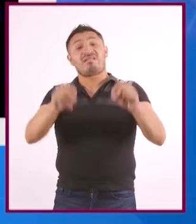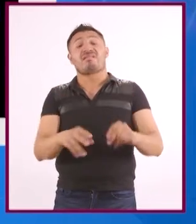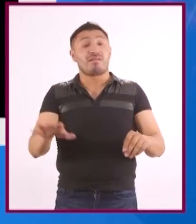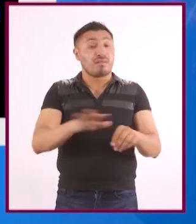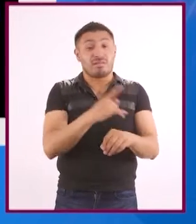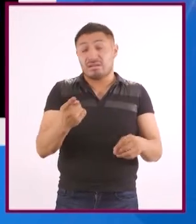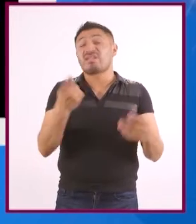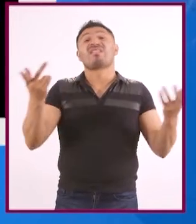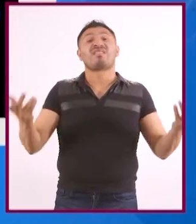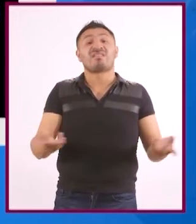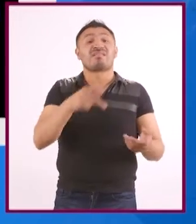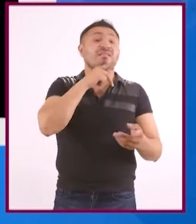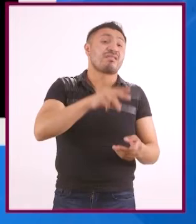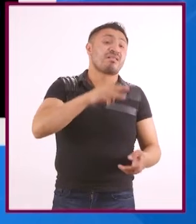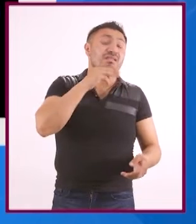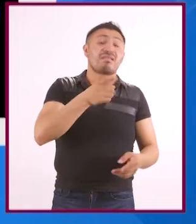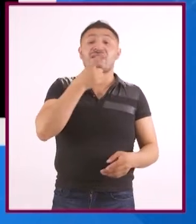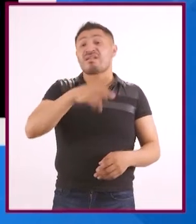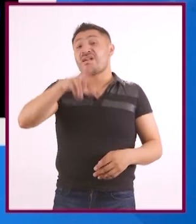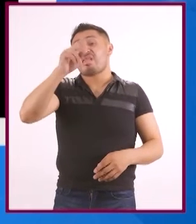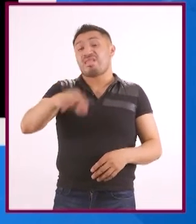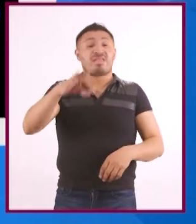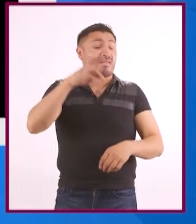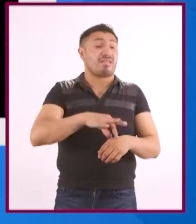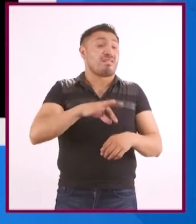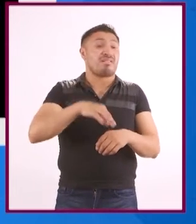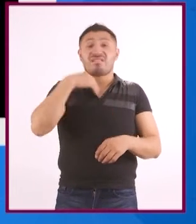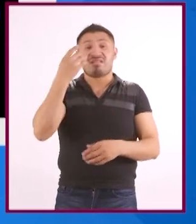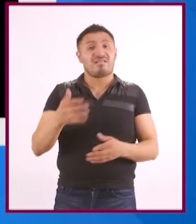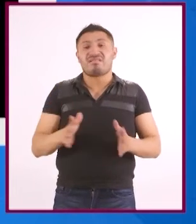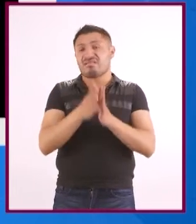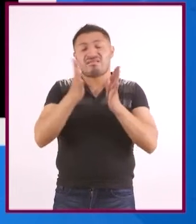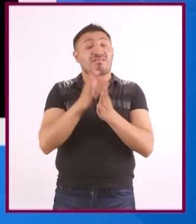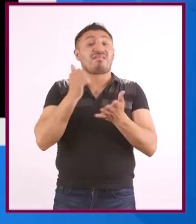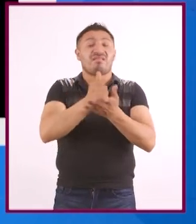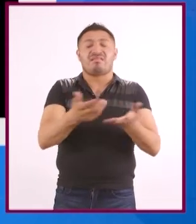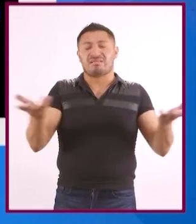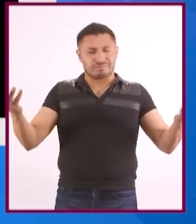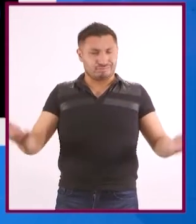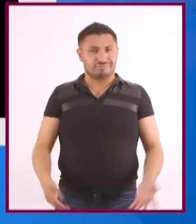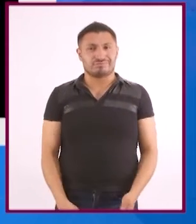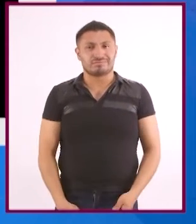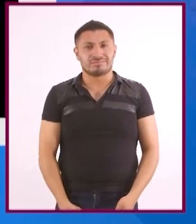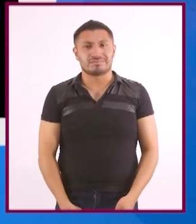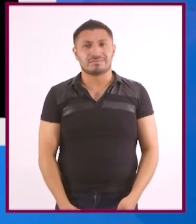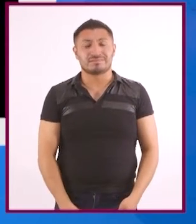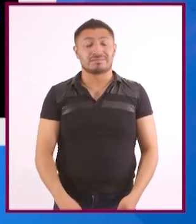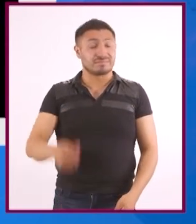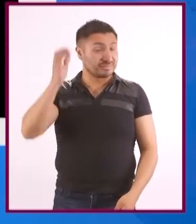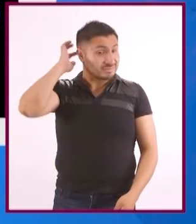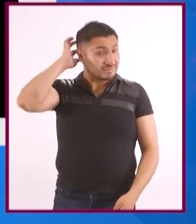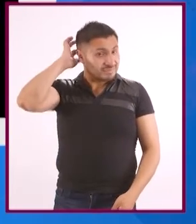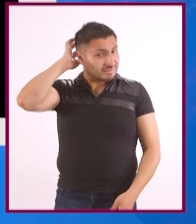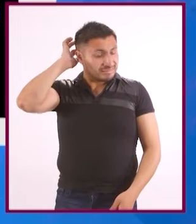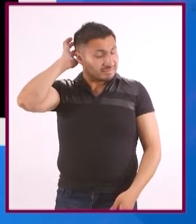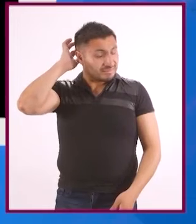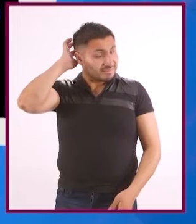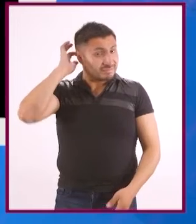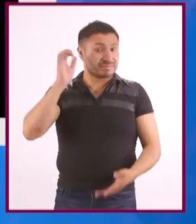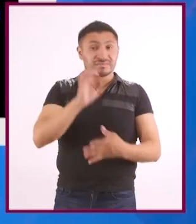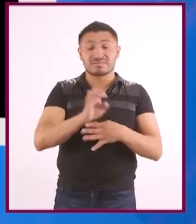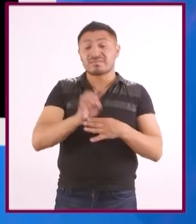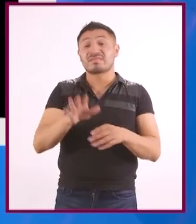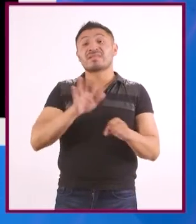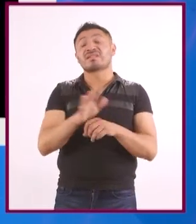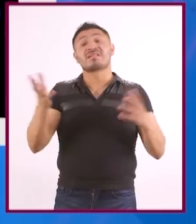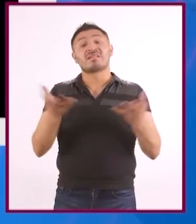les dicen que no hay médicos que quieren participar en este tipo de procedimiento, ¿no? Entonces, lo que tenemos que